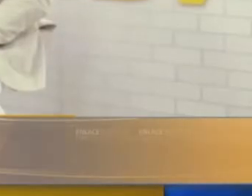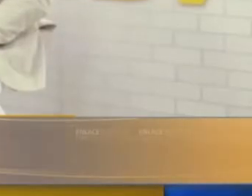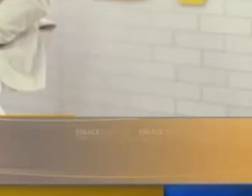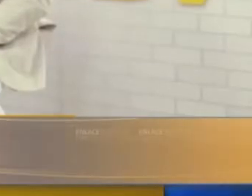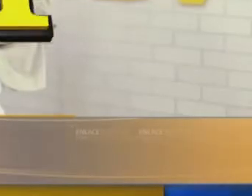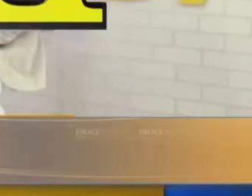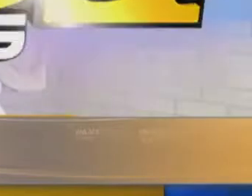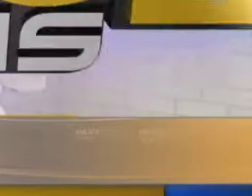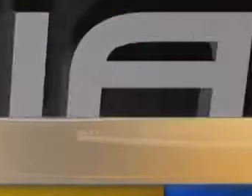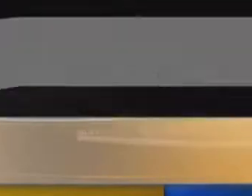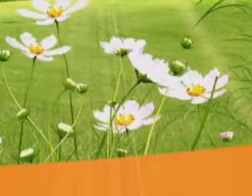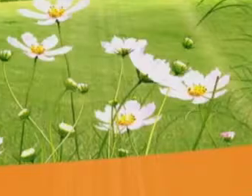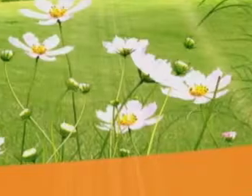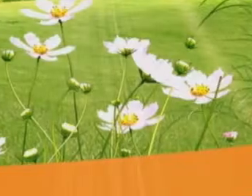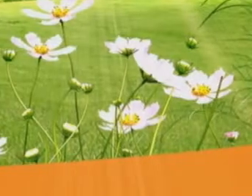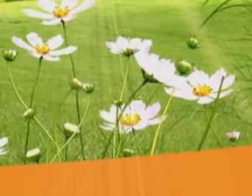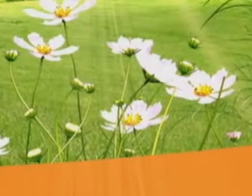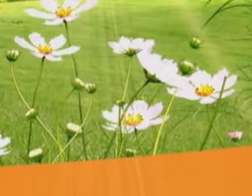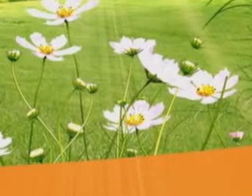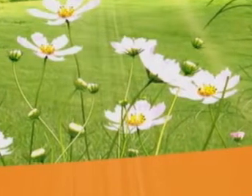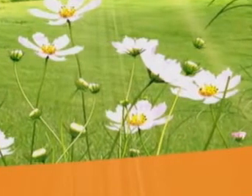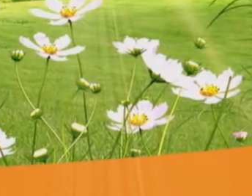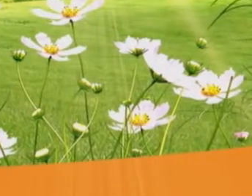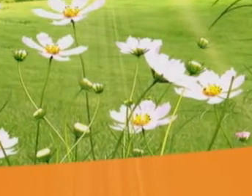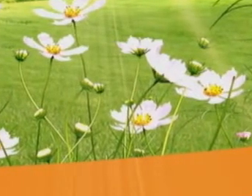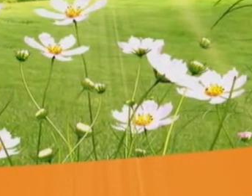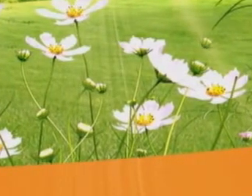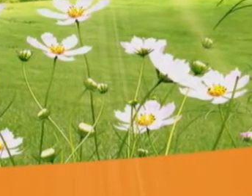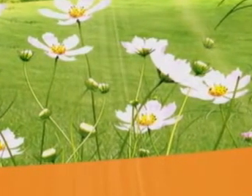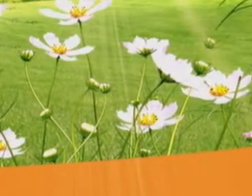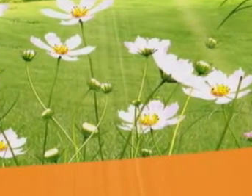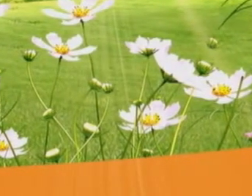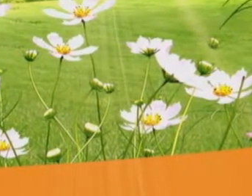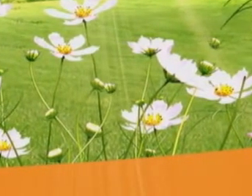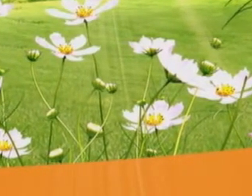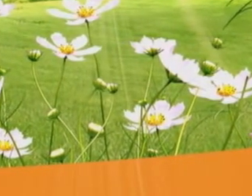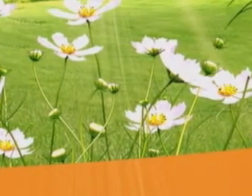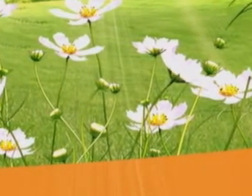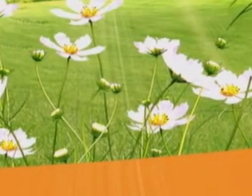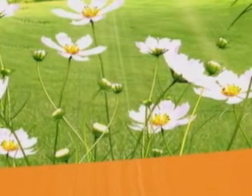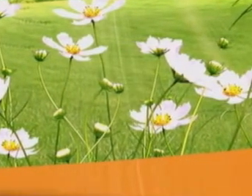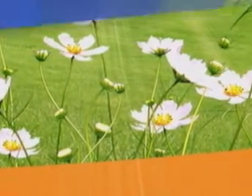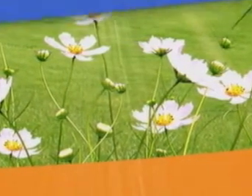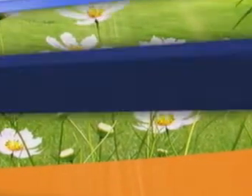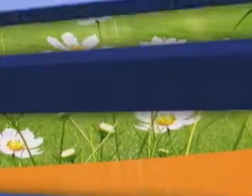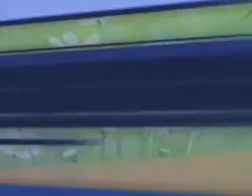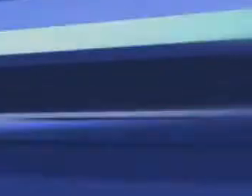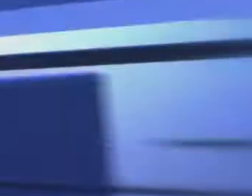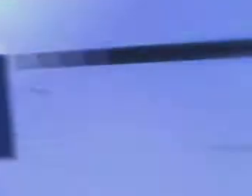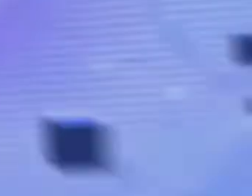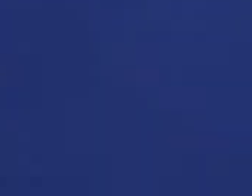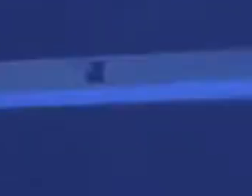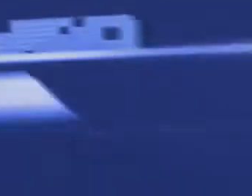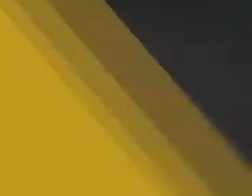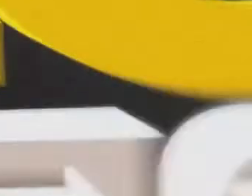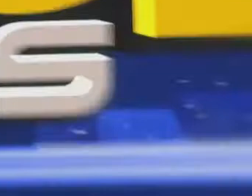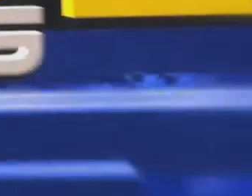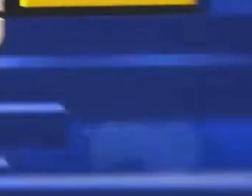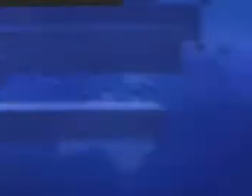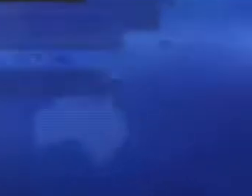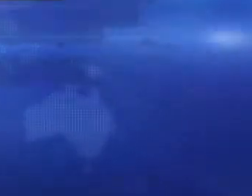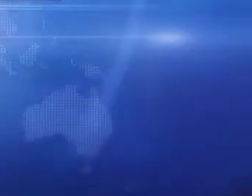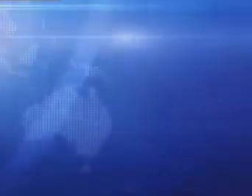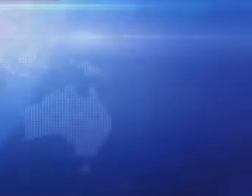el programa Historias de Vida. Con el patrocinio de Barsol Ecológico, Barsol Aroma, Delicias, líder en limpieza, Enlace Noticias, lo que usted quiere